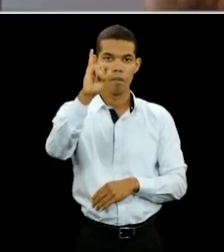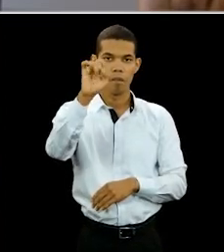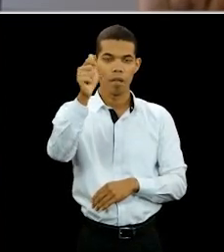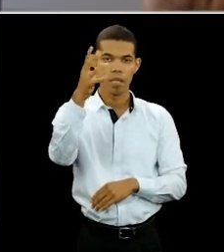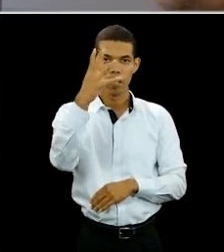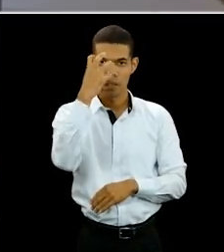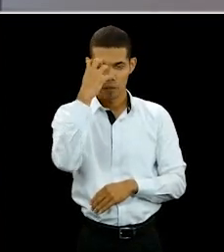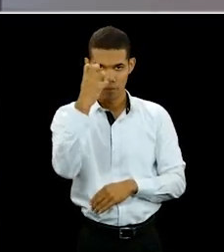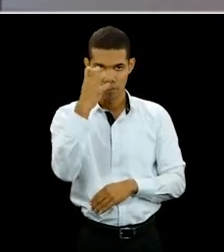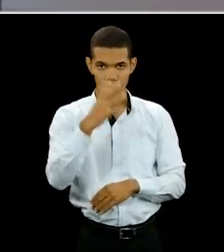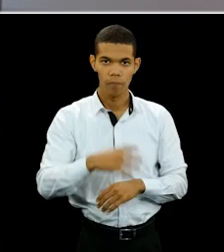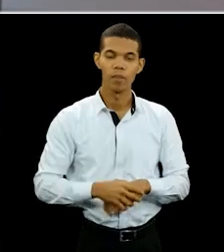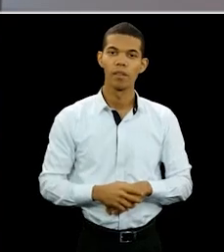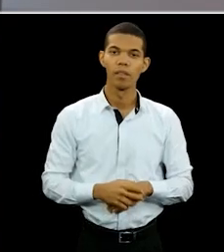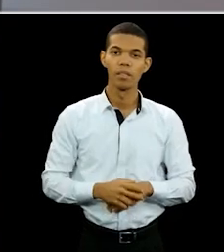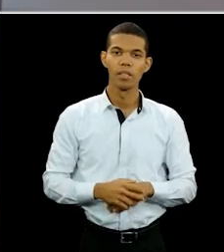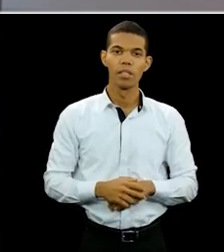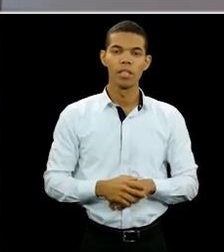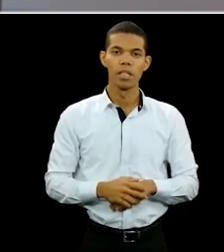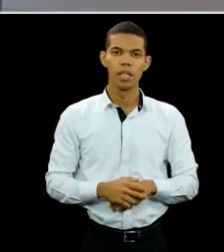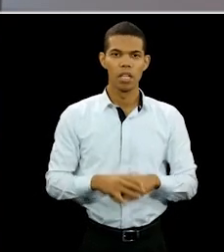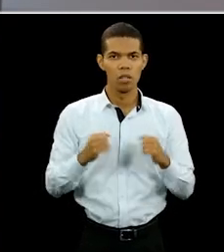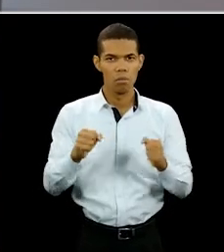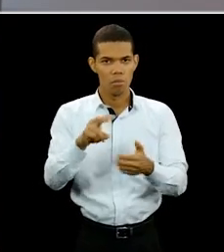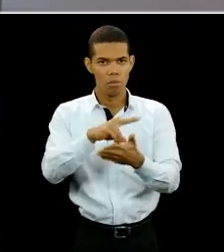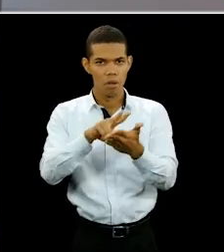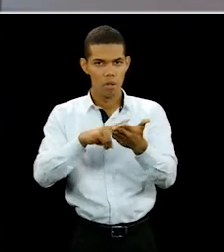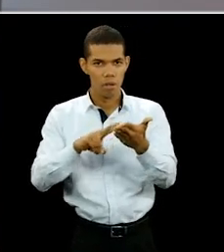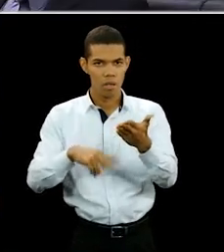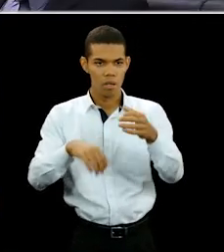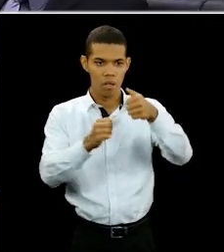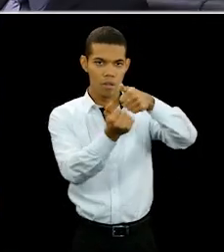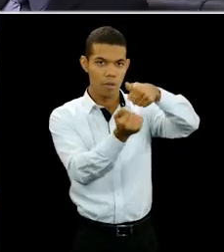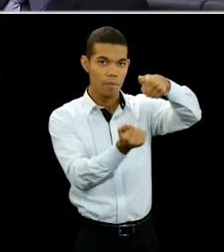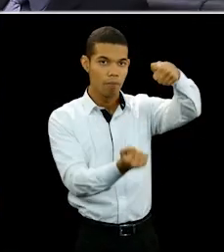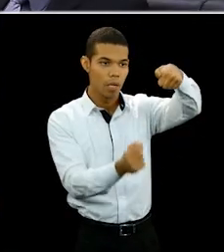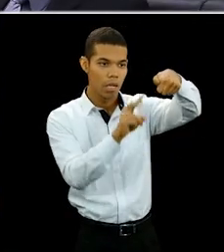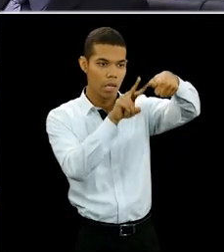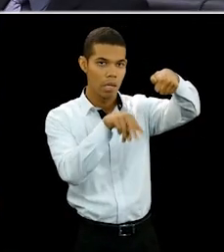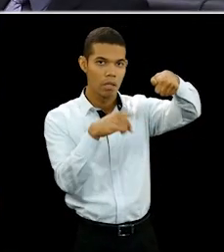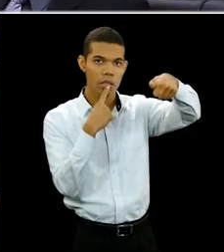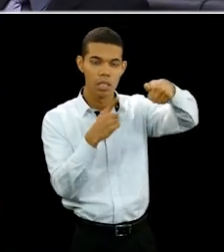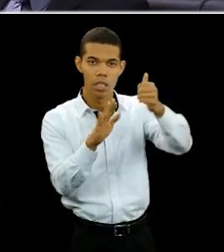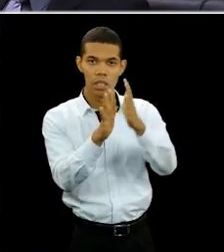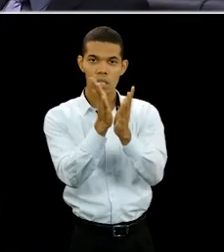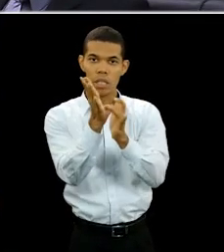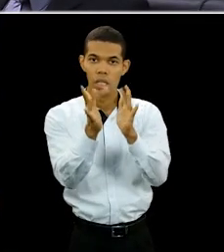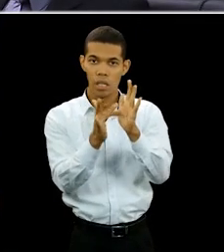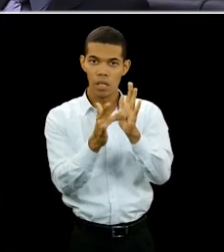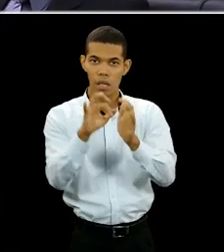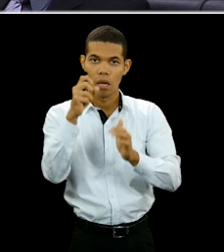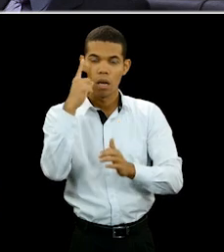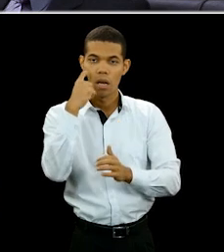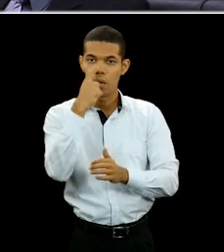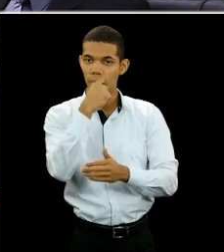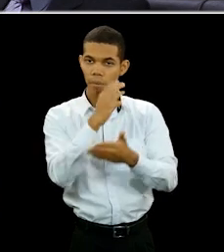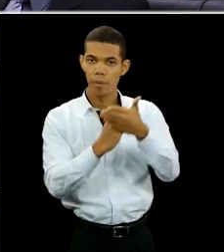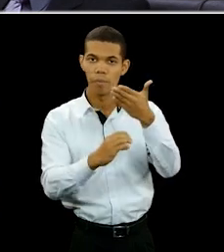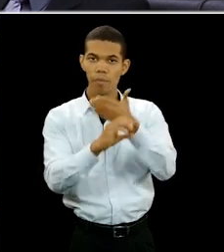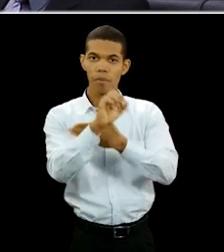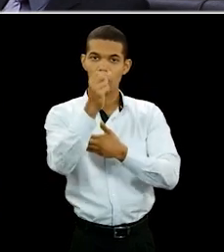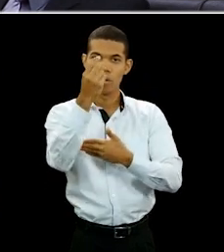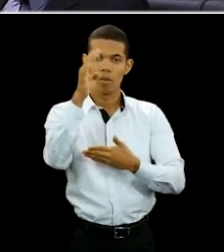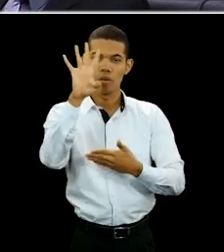capítulo 29 Jeremías capítulo 29 encontramos allí un